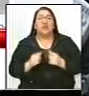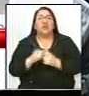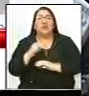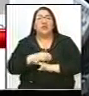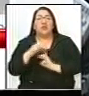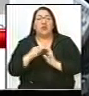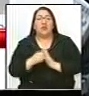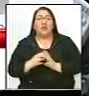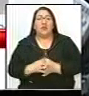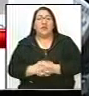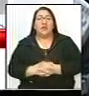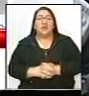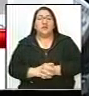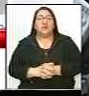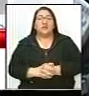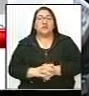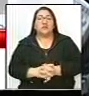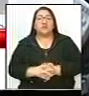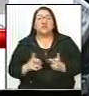proyecto.